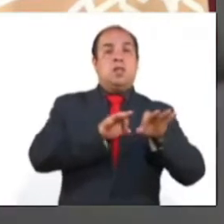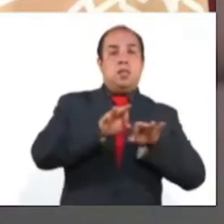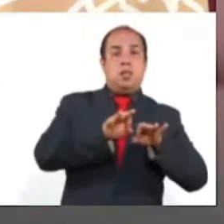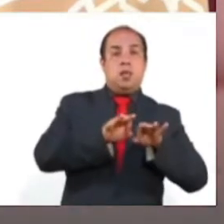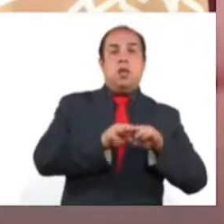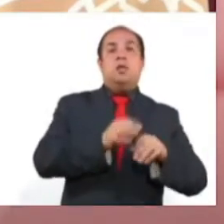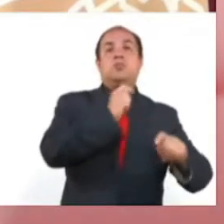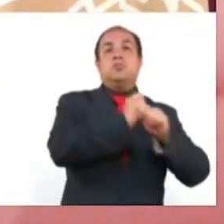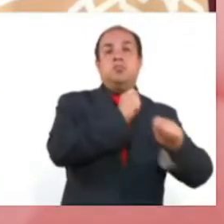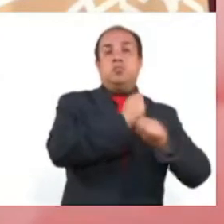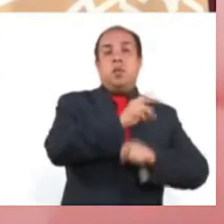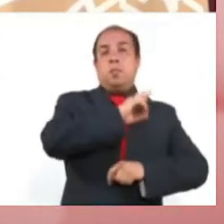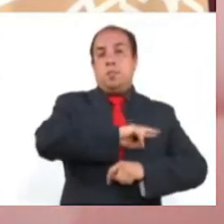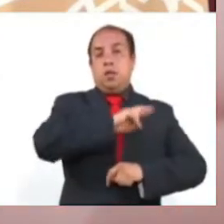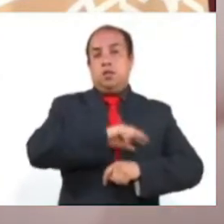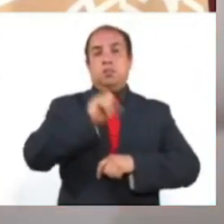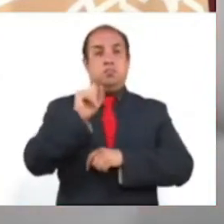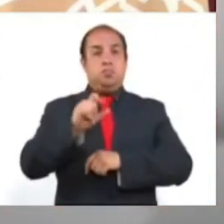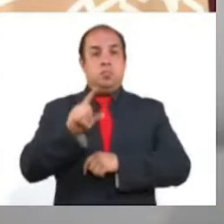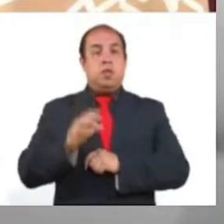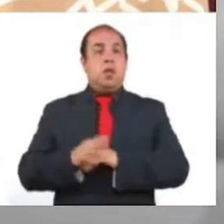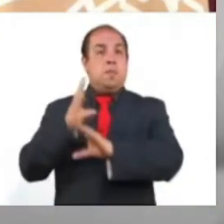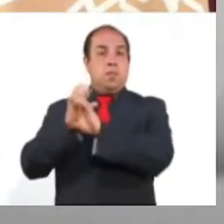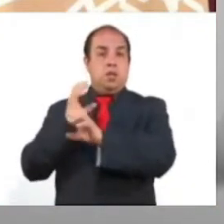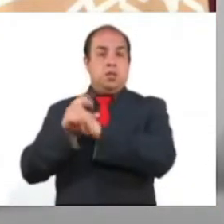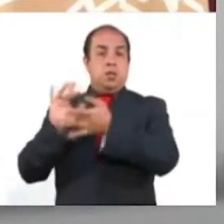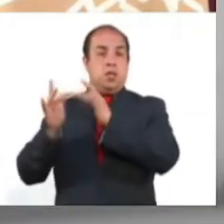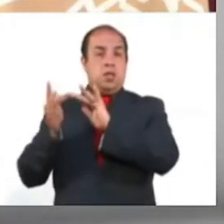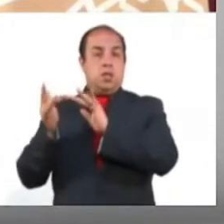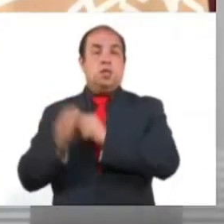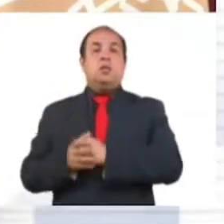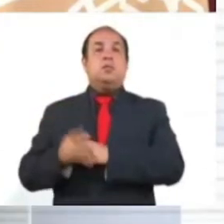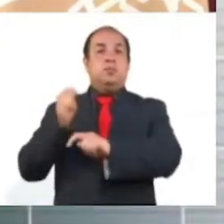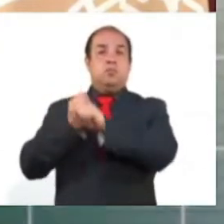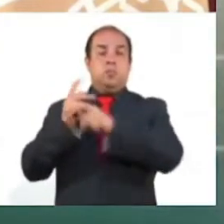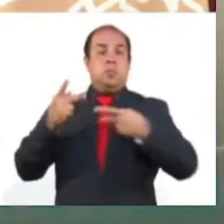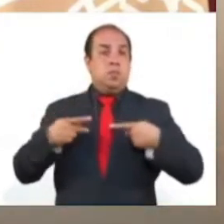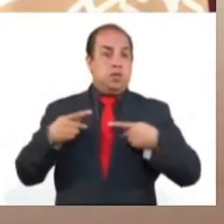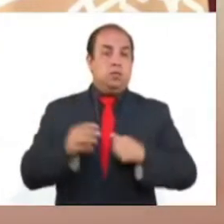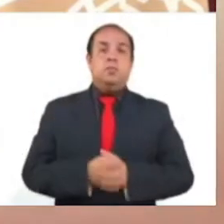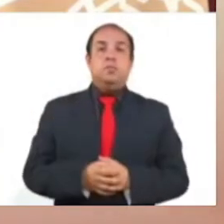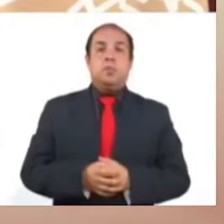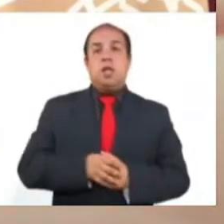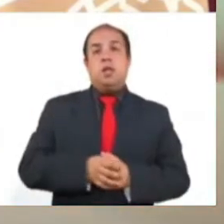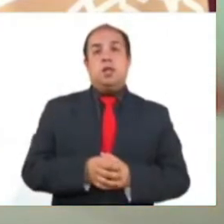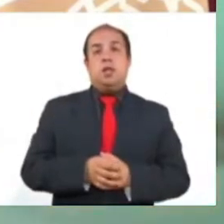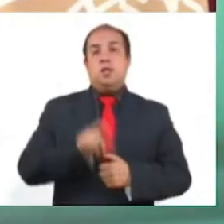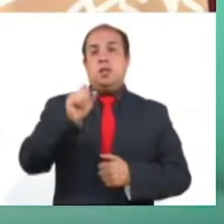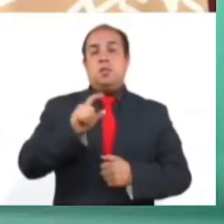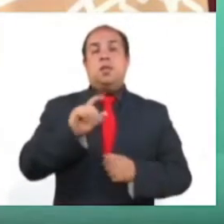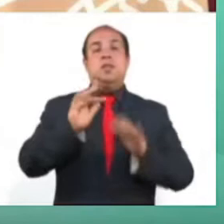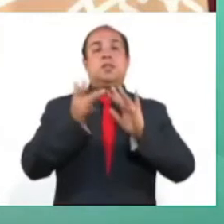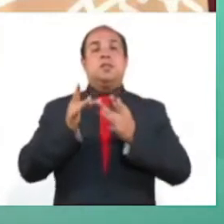también metrobuses de la red de transporte de pasajeros Además del sistema de concesión de